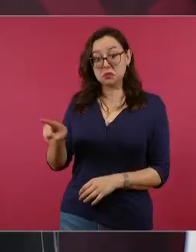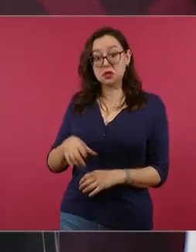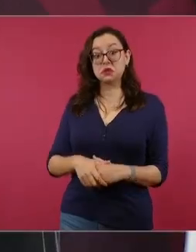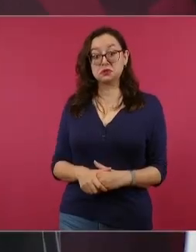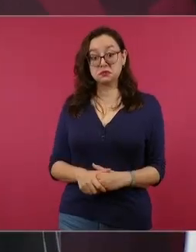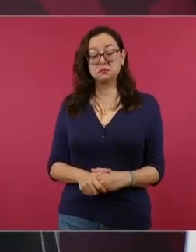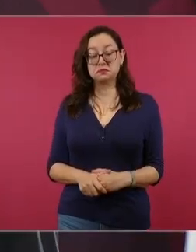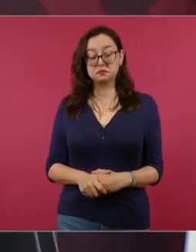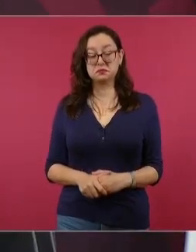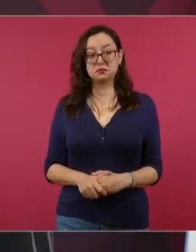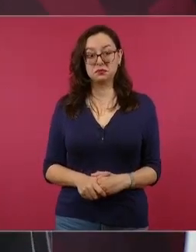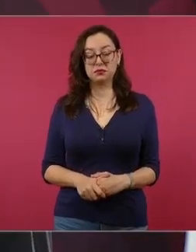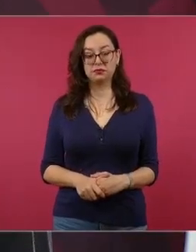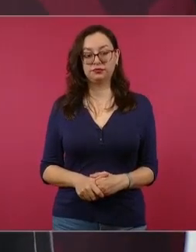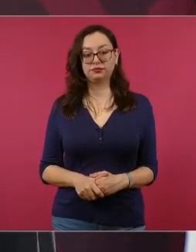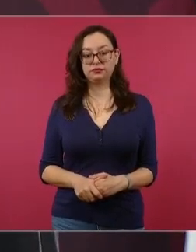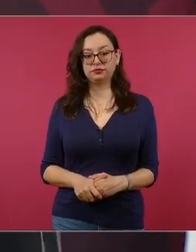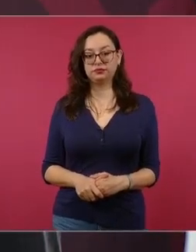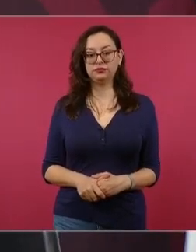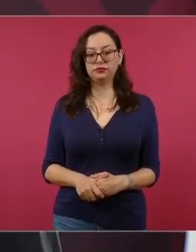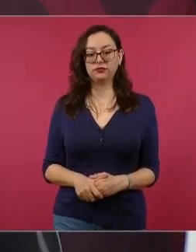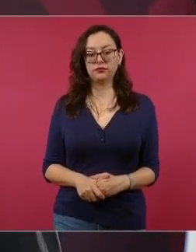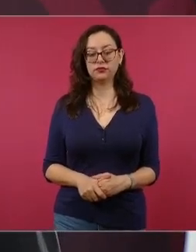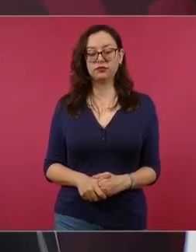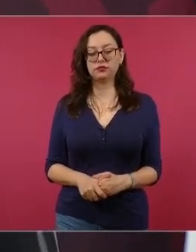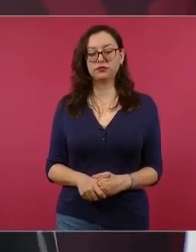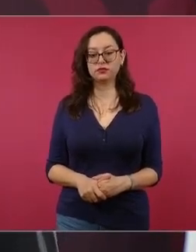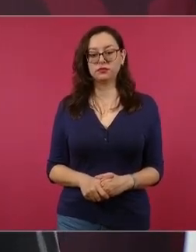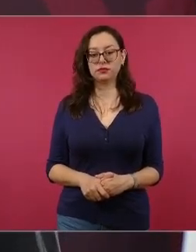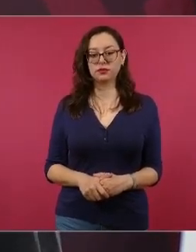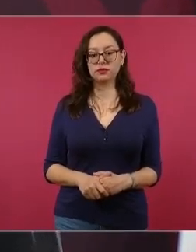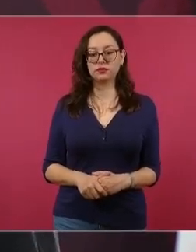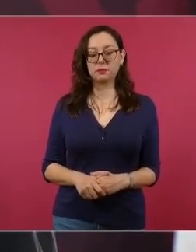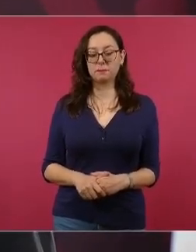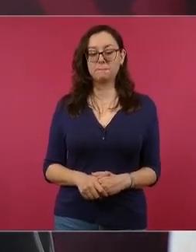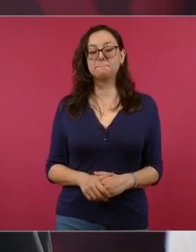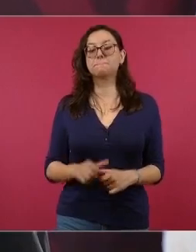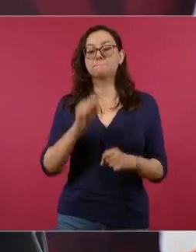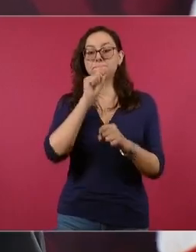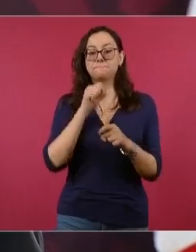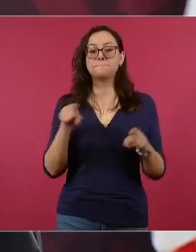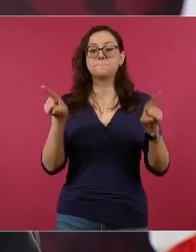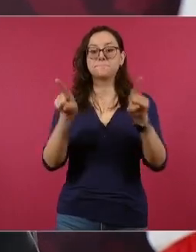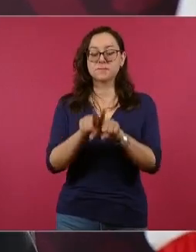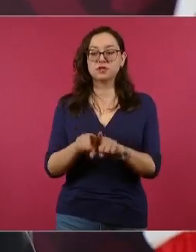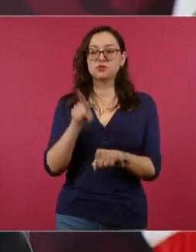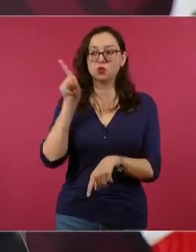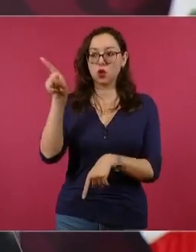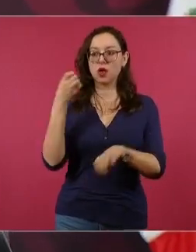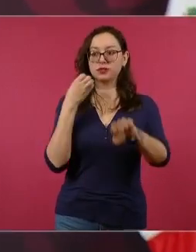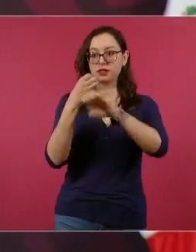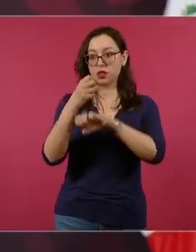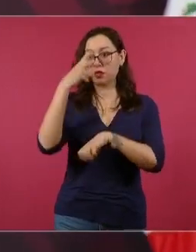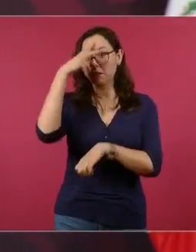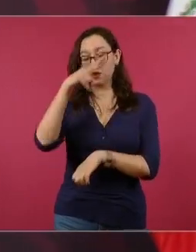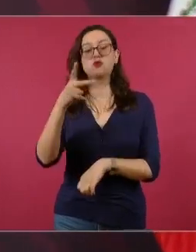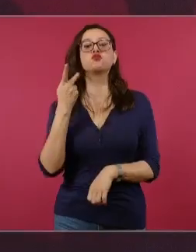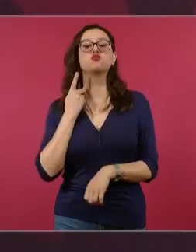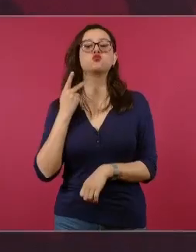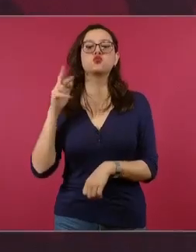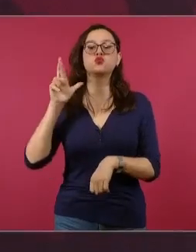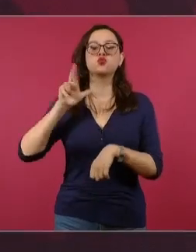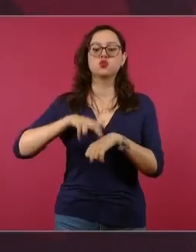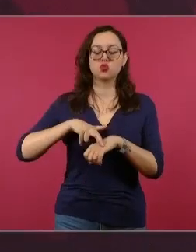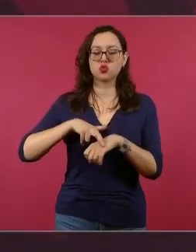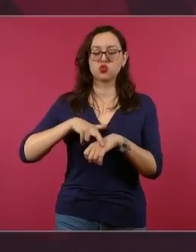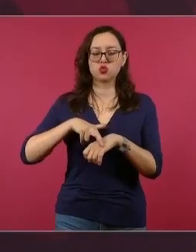también el procurador del Estado de México, tengo yo informes